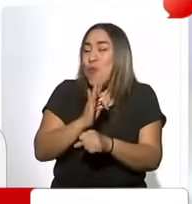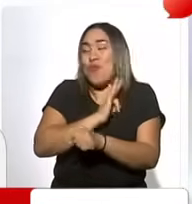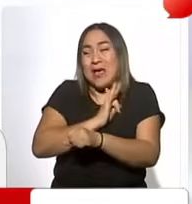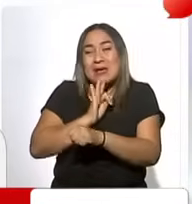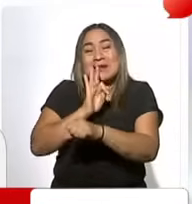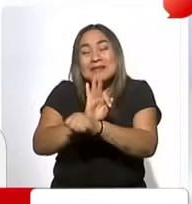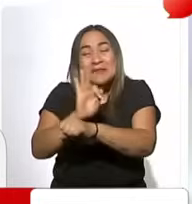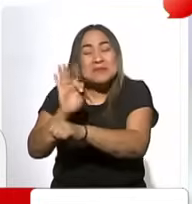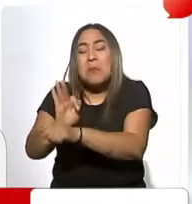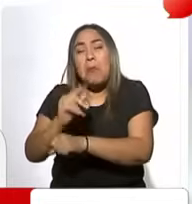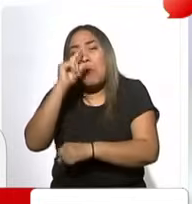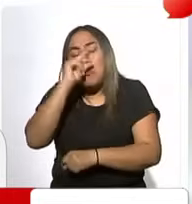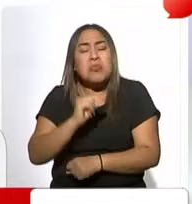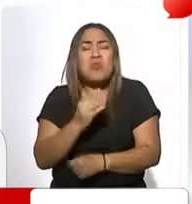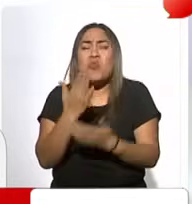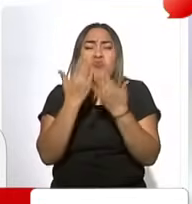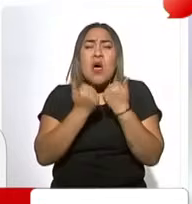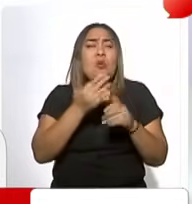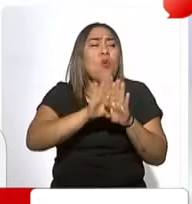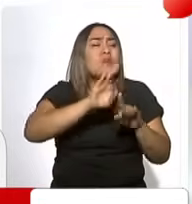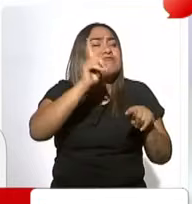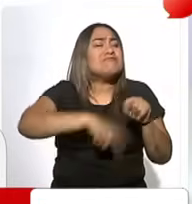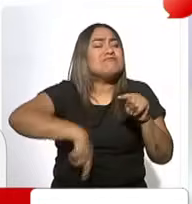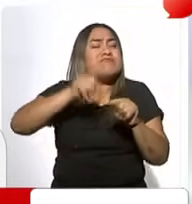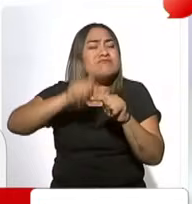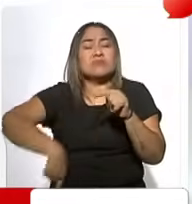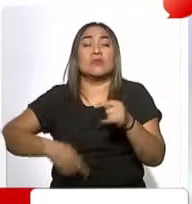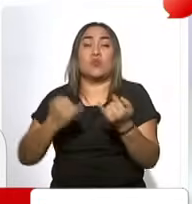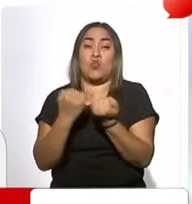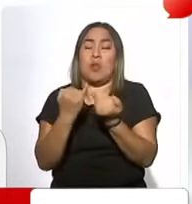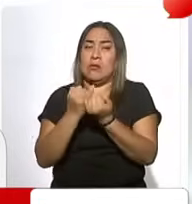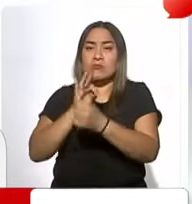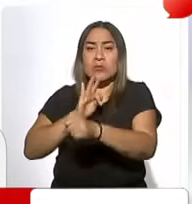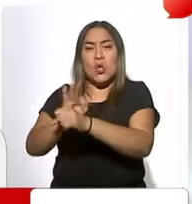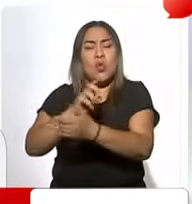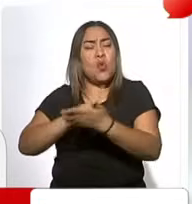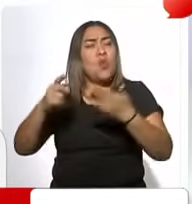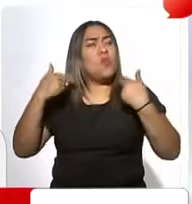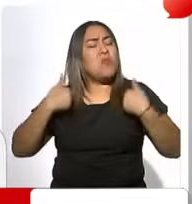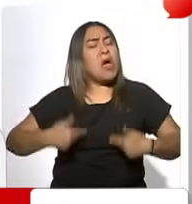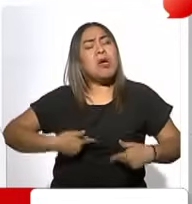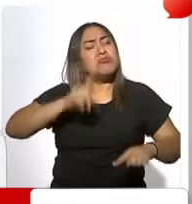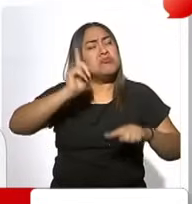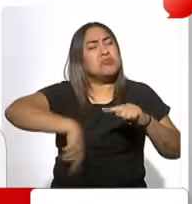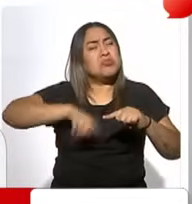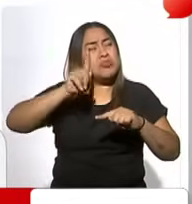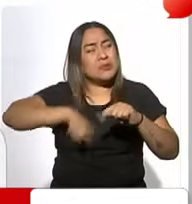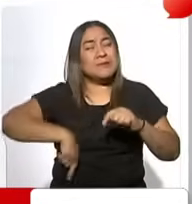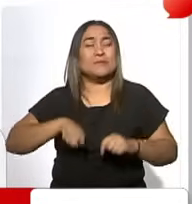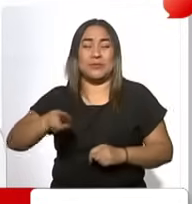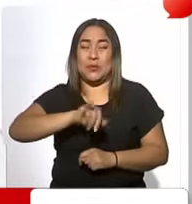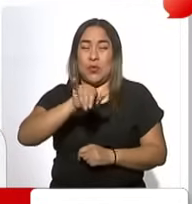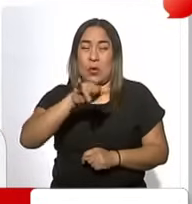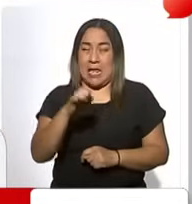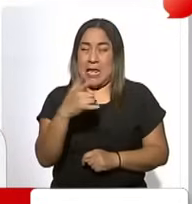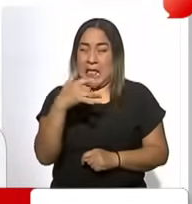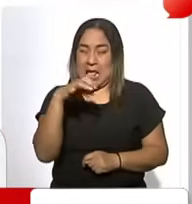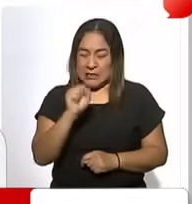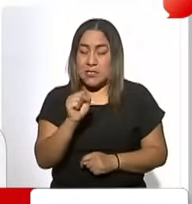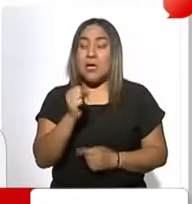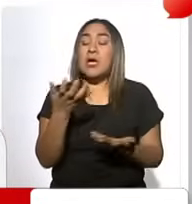participación política en el Ecuador y peor aún de protección de Derechos Humanos Fíjate que desde que Jorge glas Sale